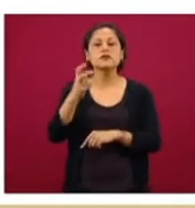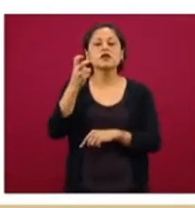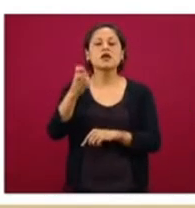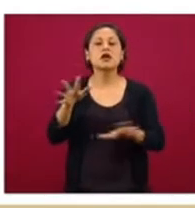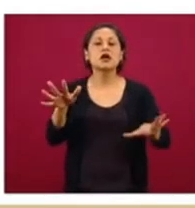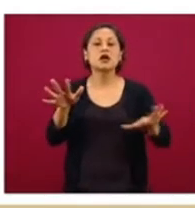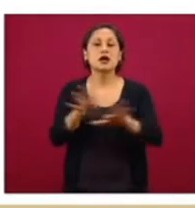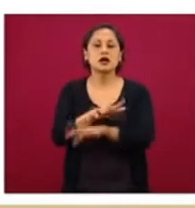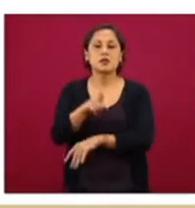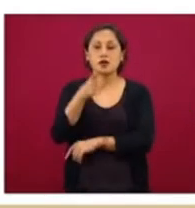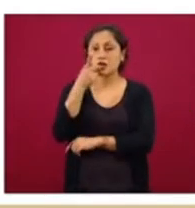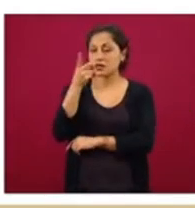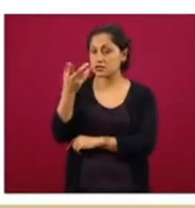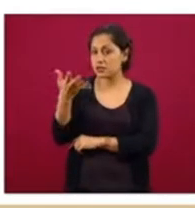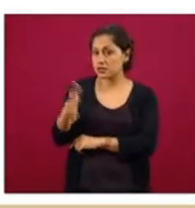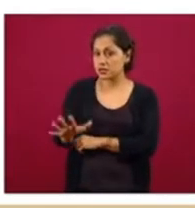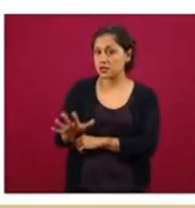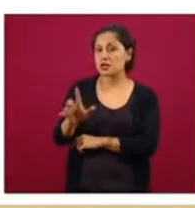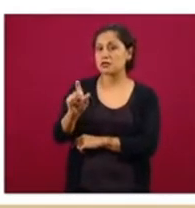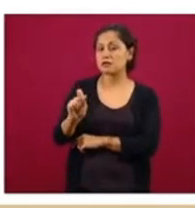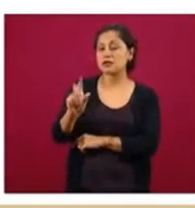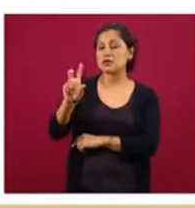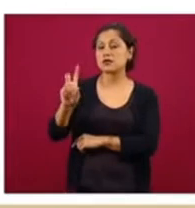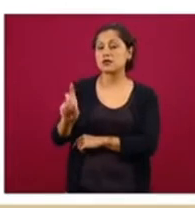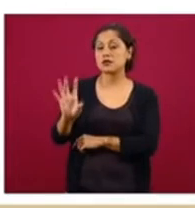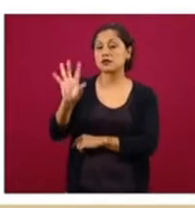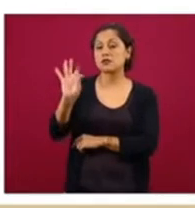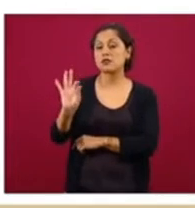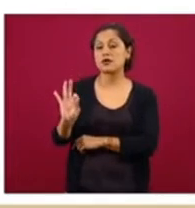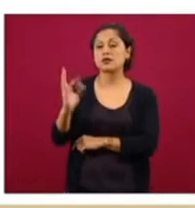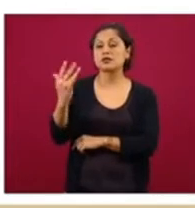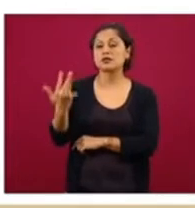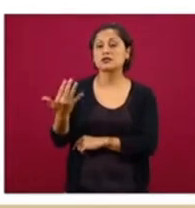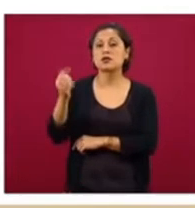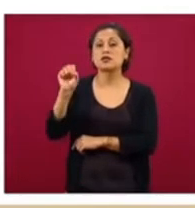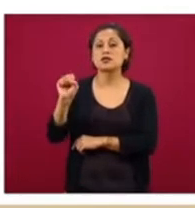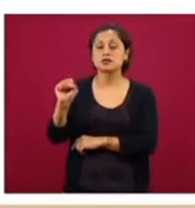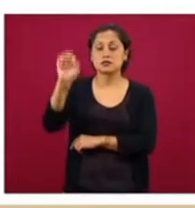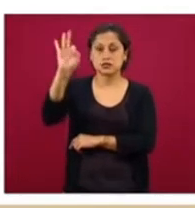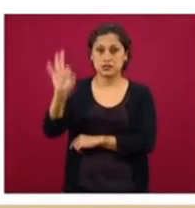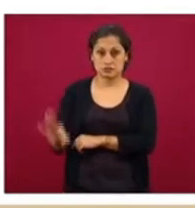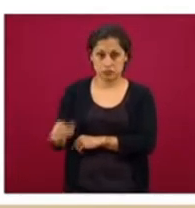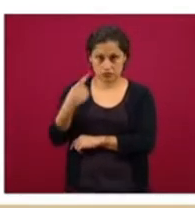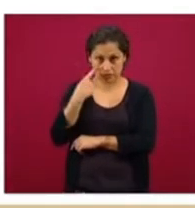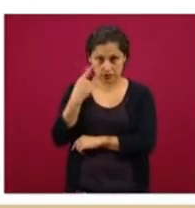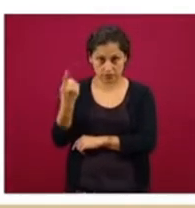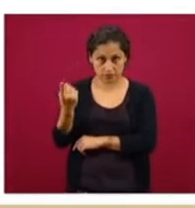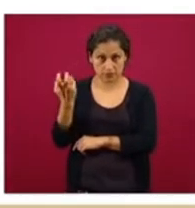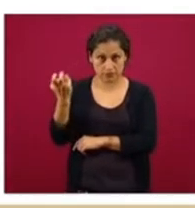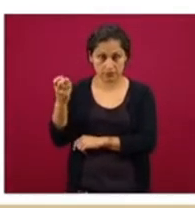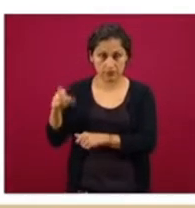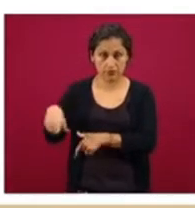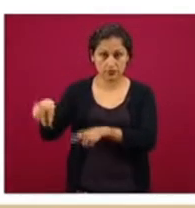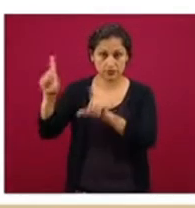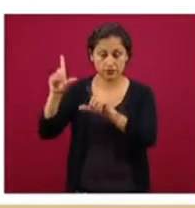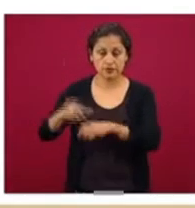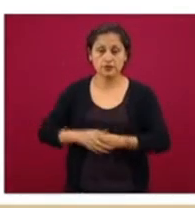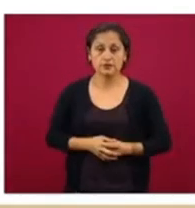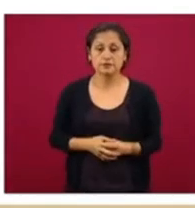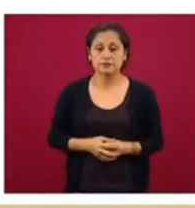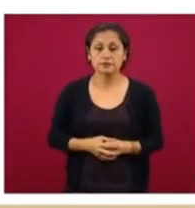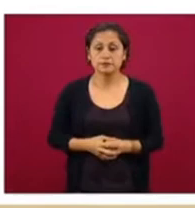dice 10%, 20%, 30%, 40%, 50%, 60%, para que se den una idea de la dimensión de esta